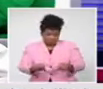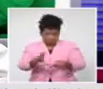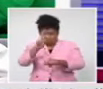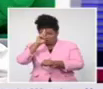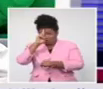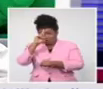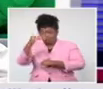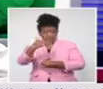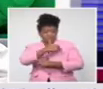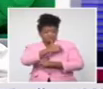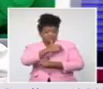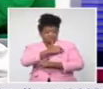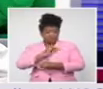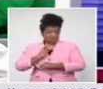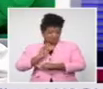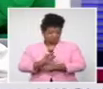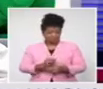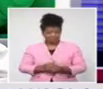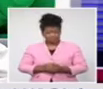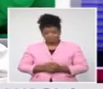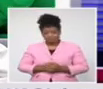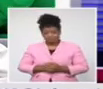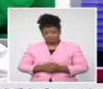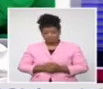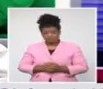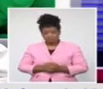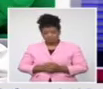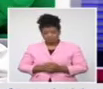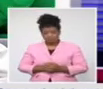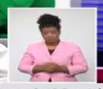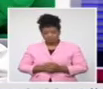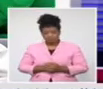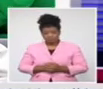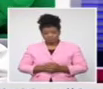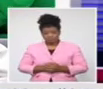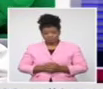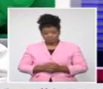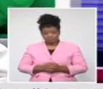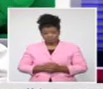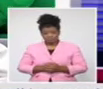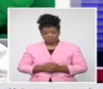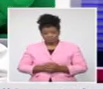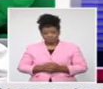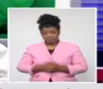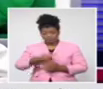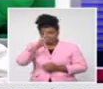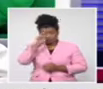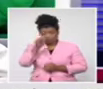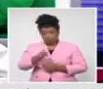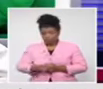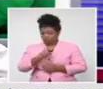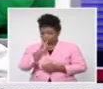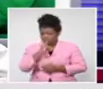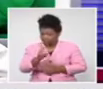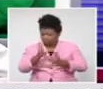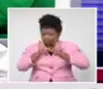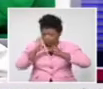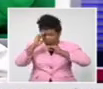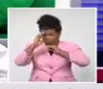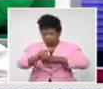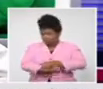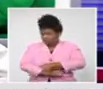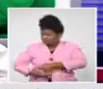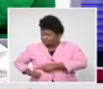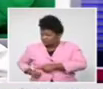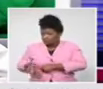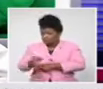todos los especialistas, como se hace con todos los pacientes, hicieron tu esfuerzo, pues lamentablemente en la